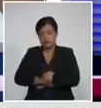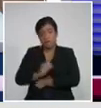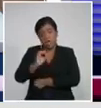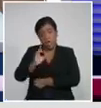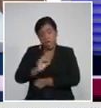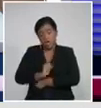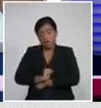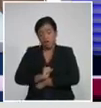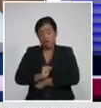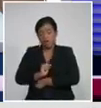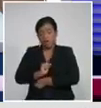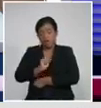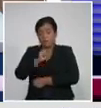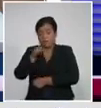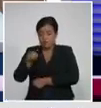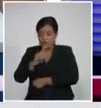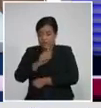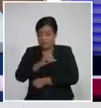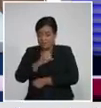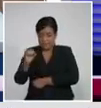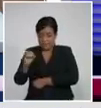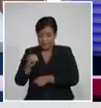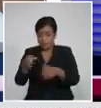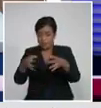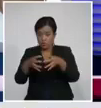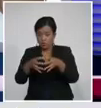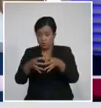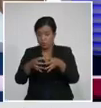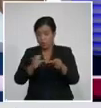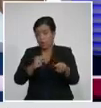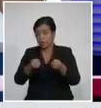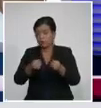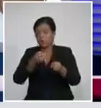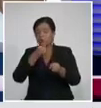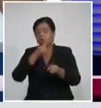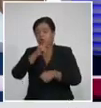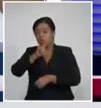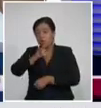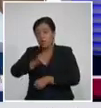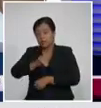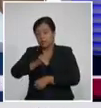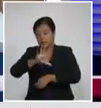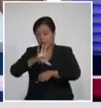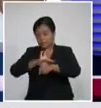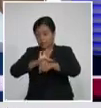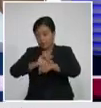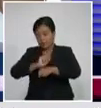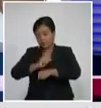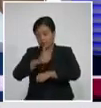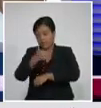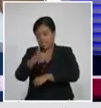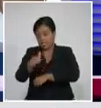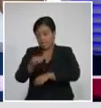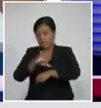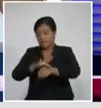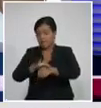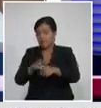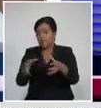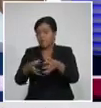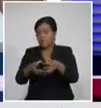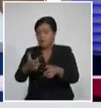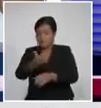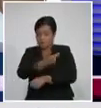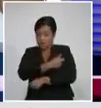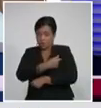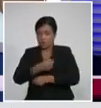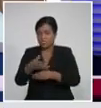100, en el grupo control haya 90 enfermos y haya 10 enfermos en el grupo vacunado,